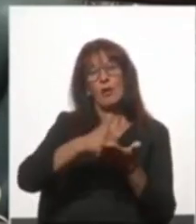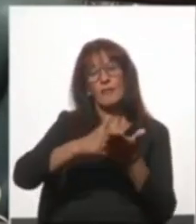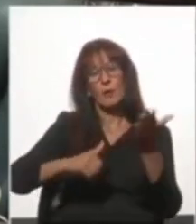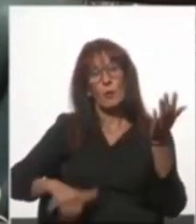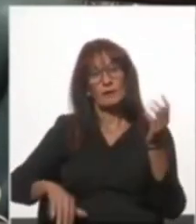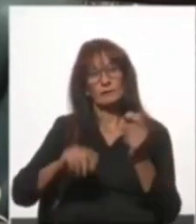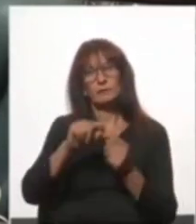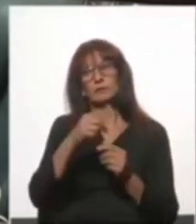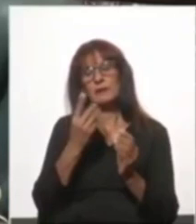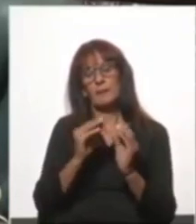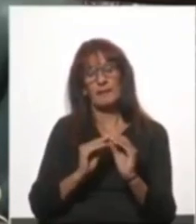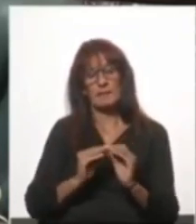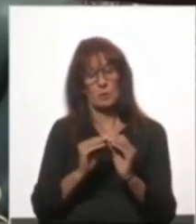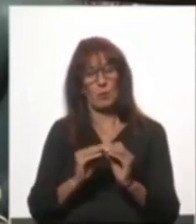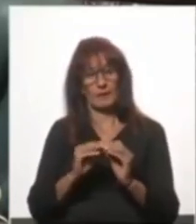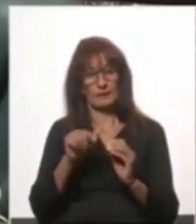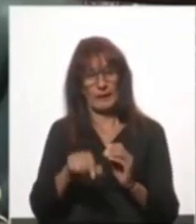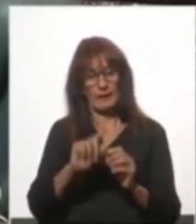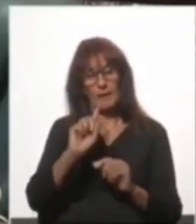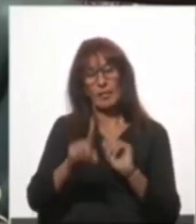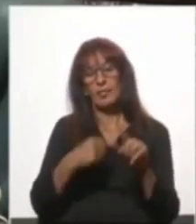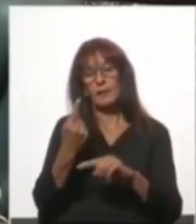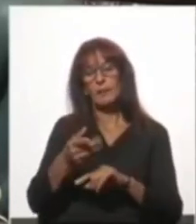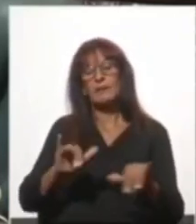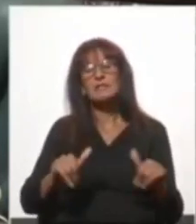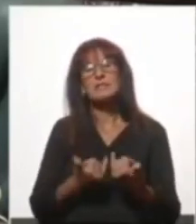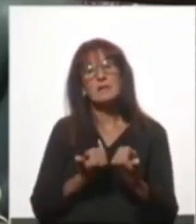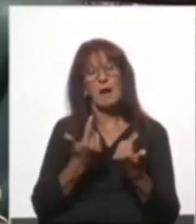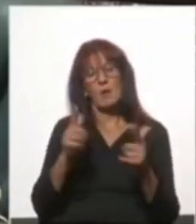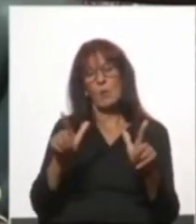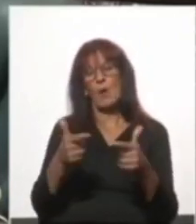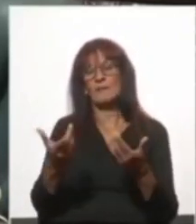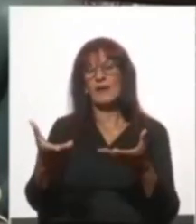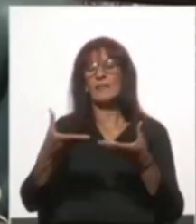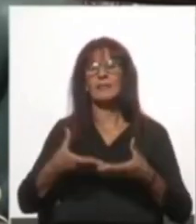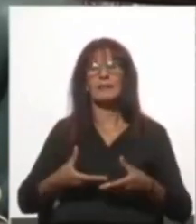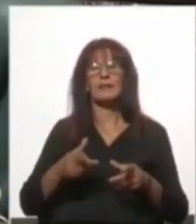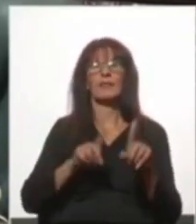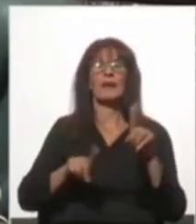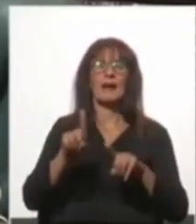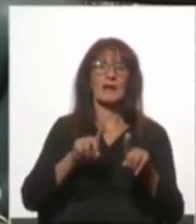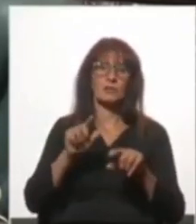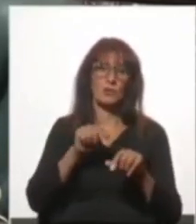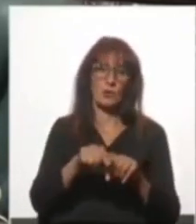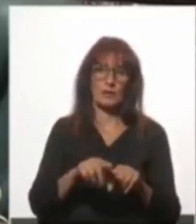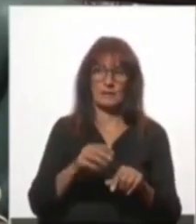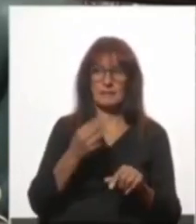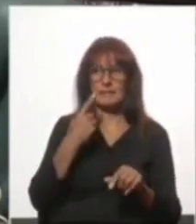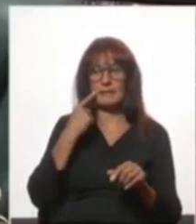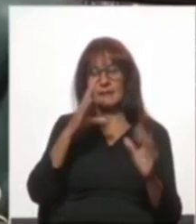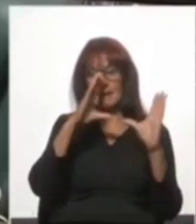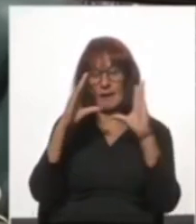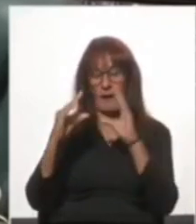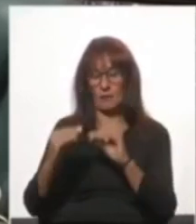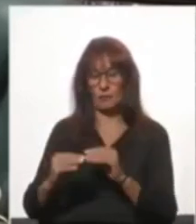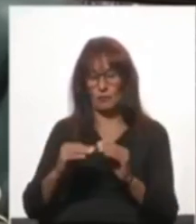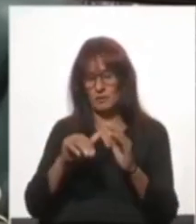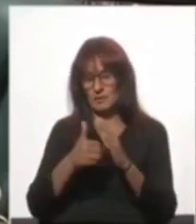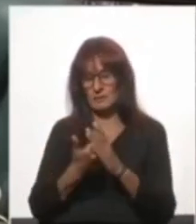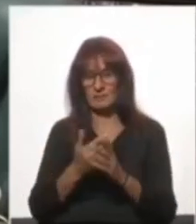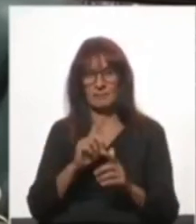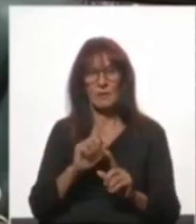de la discusión presupuestal, después que ya no recibíamos delegaciones entre gallos y medias noches.